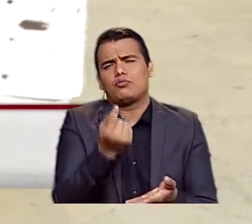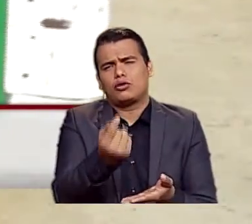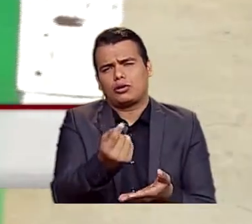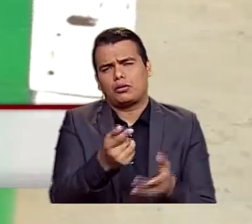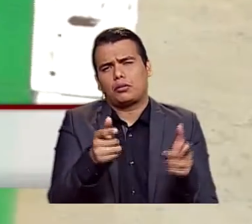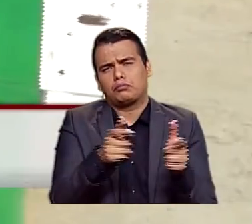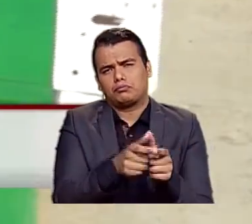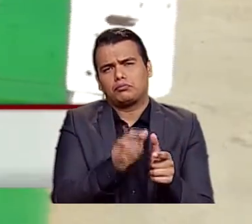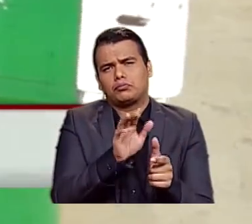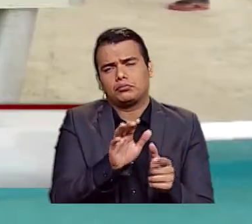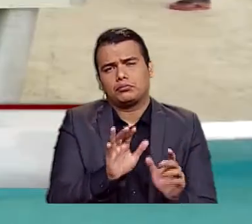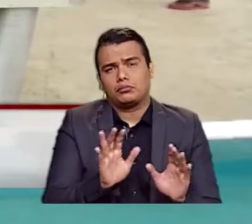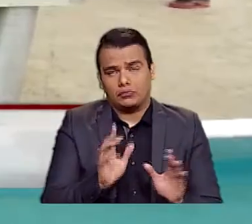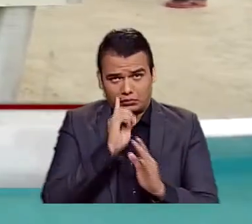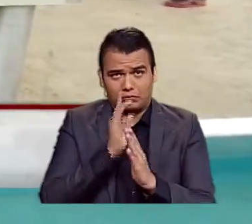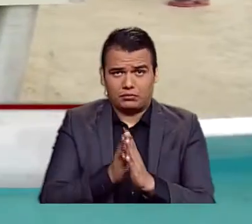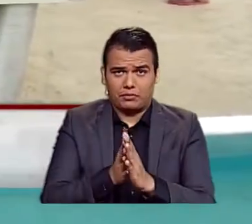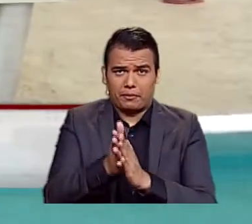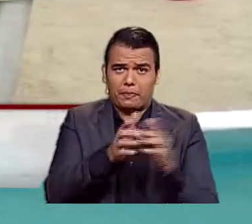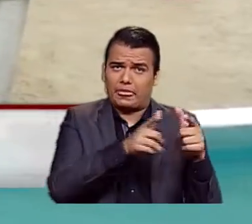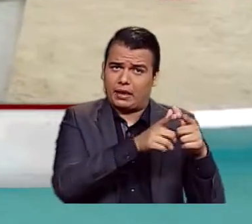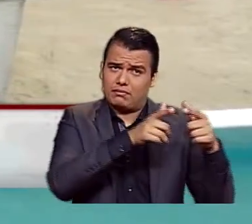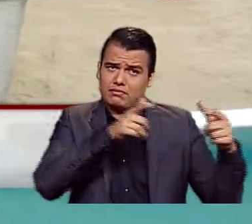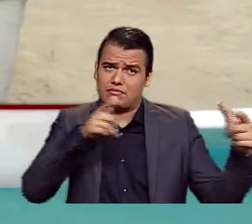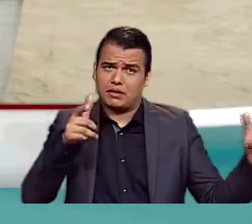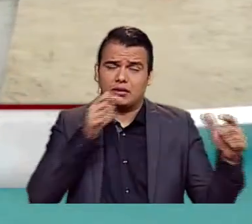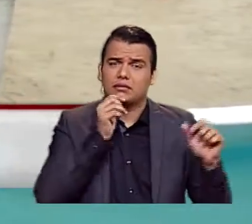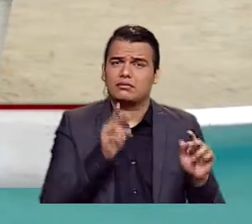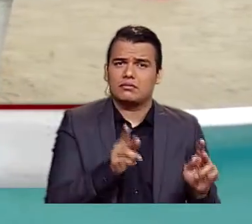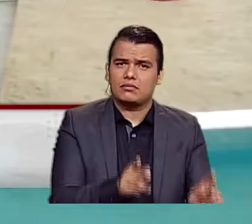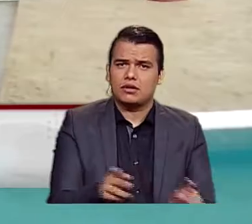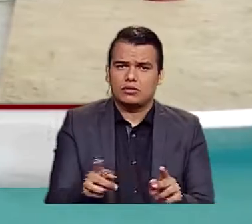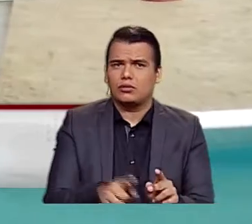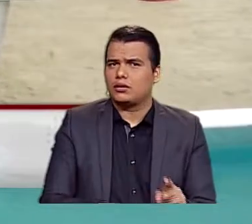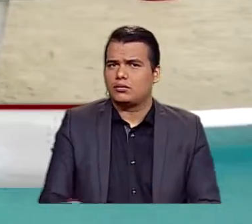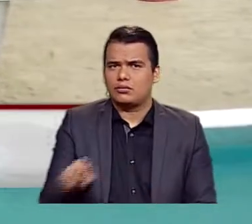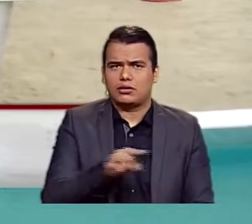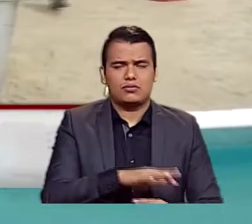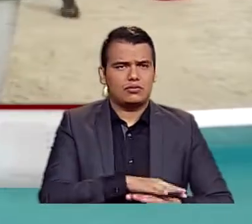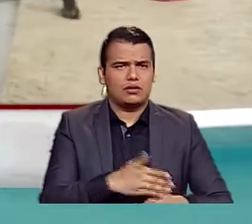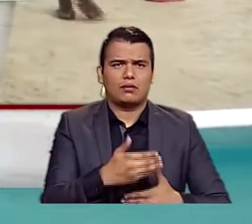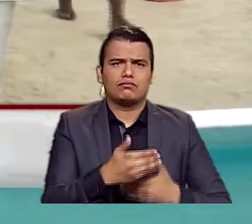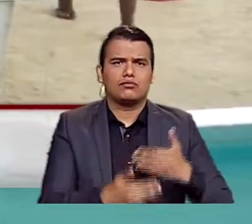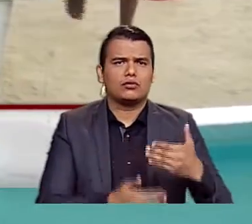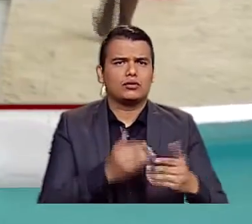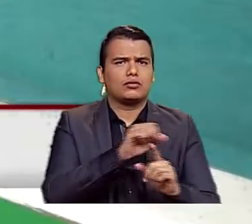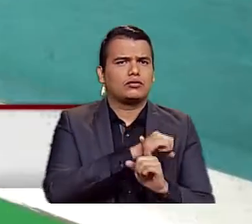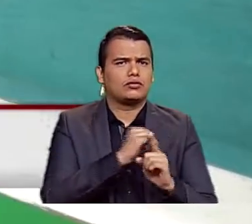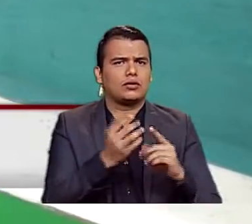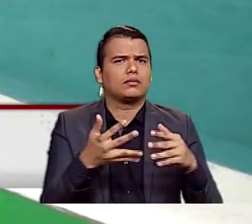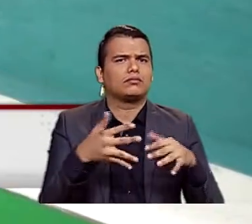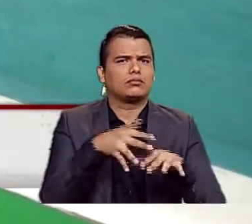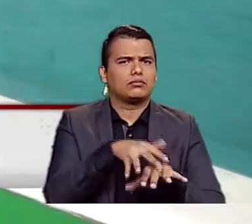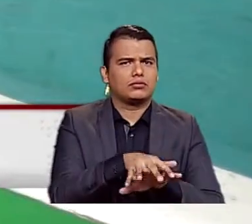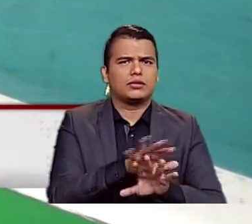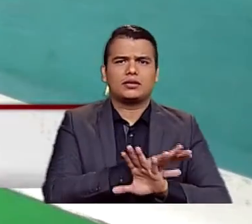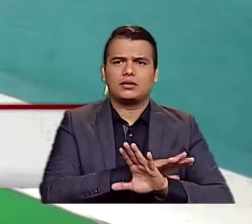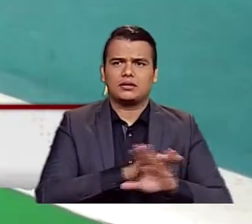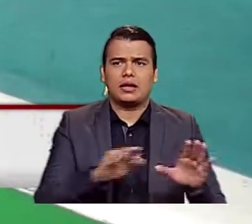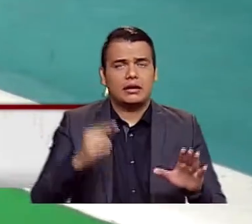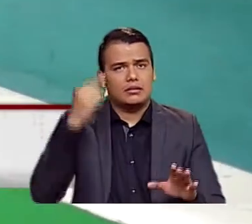Afortunadamente, como lo menciono, la inmensa mayoría está dentro de su proceso de reincorporación, está más preocupada